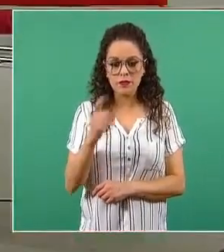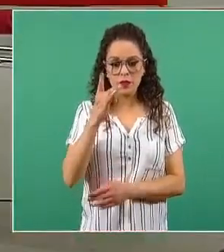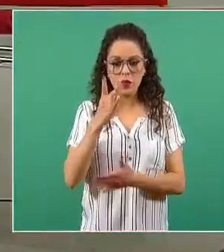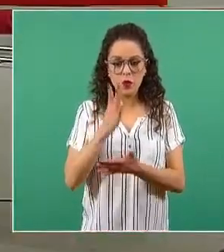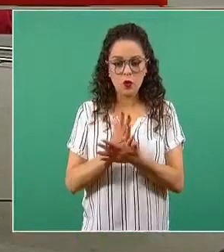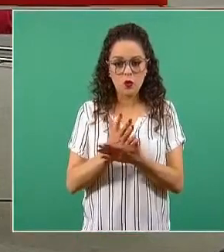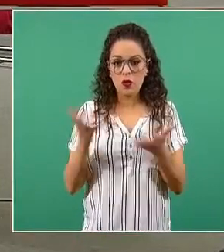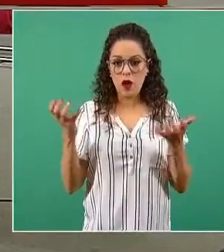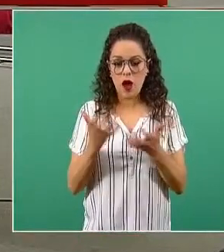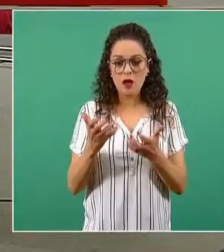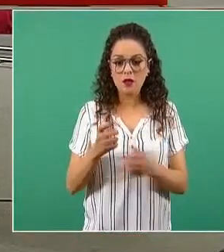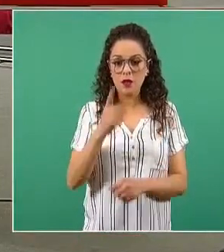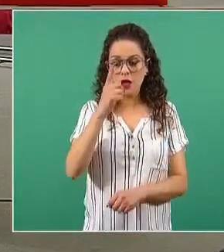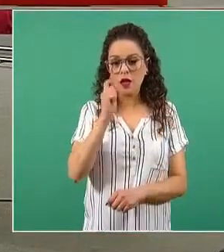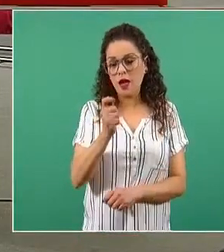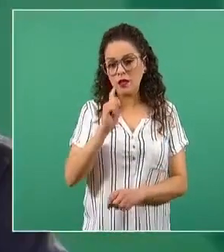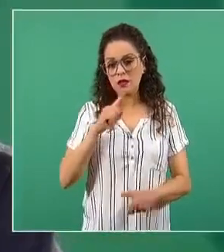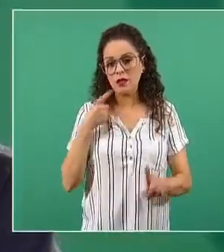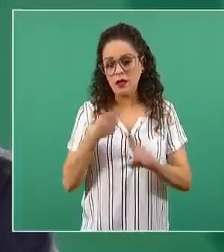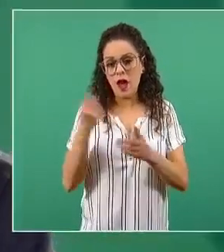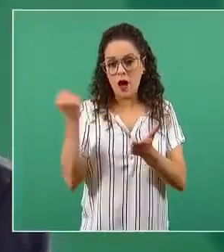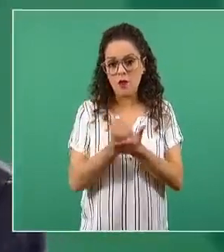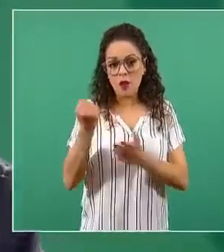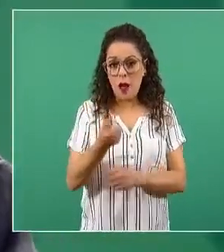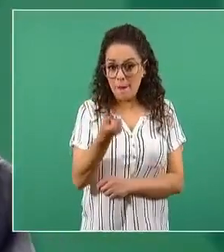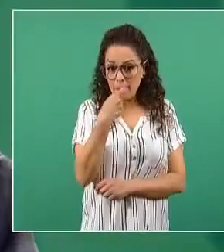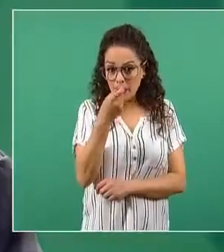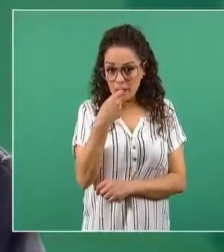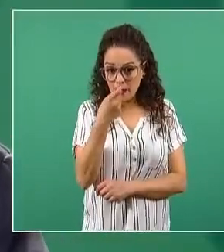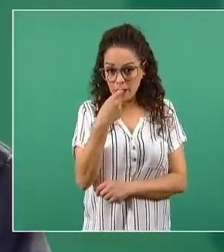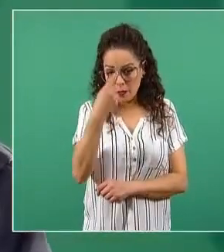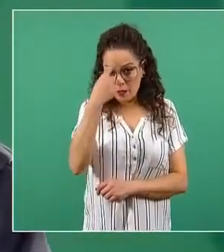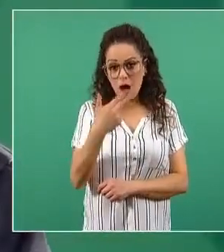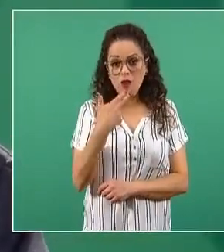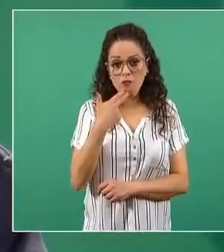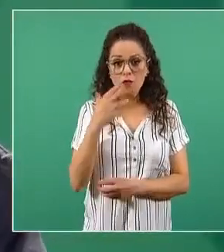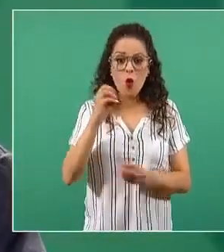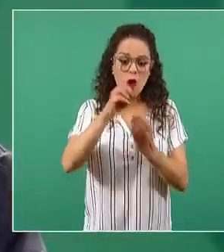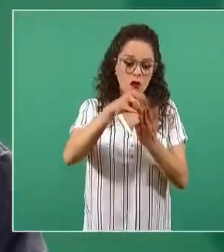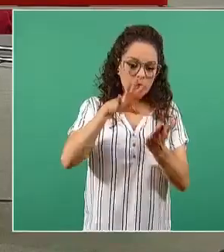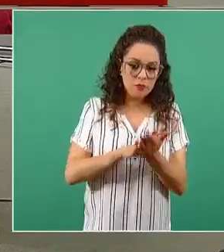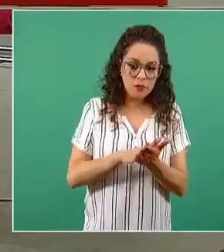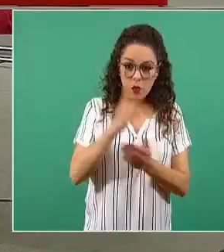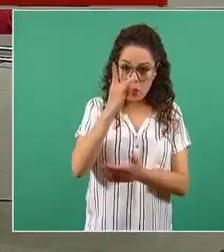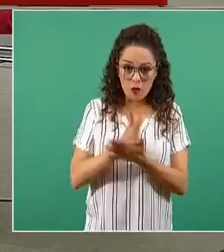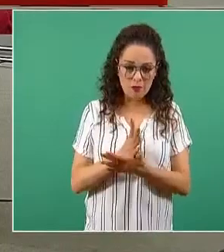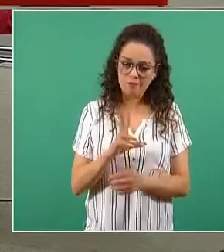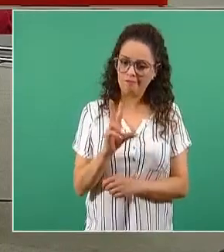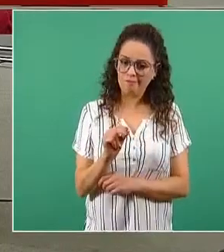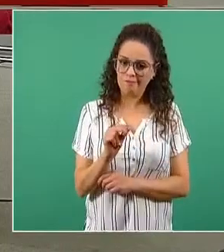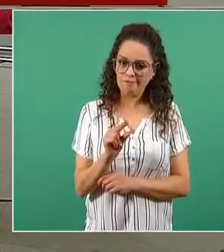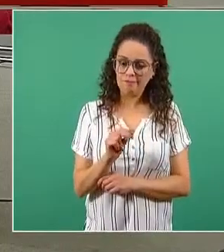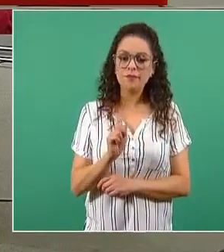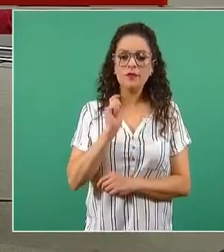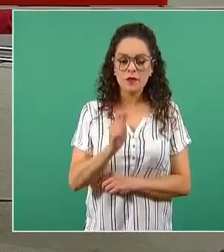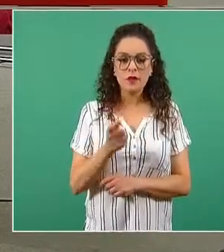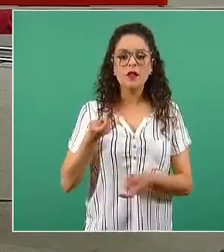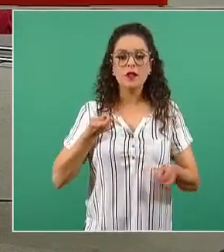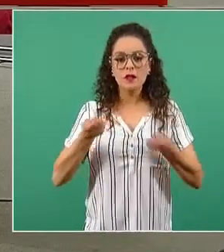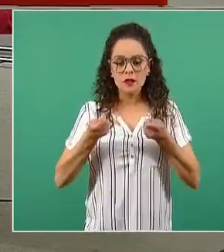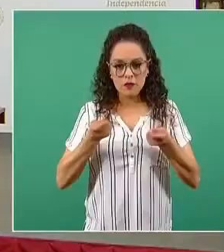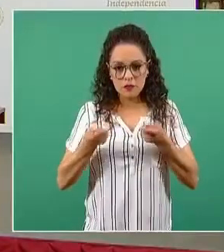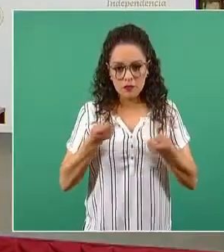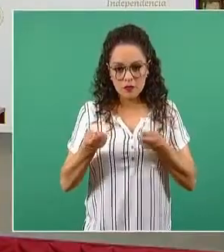se dedica a medicamentos, no solo da aprobaciones de medicamentos, autorizaciones o registros sanitarios, sino que hace la regulación sanitaria